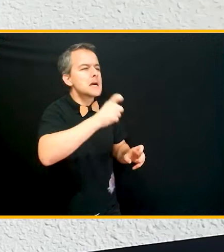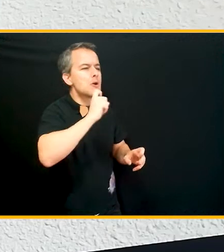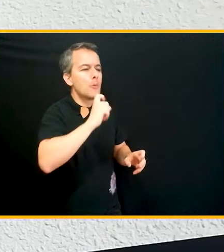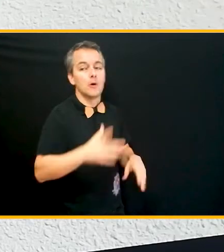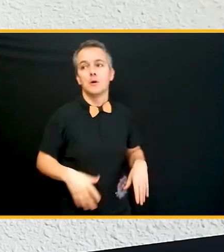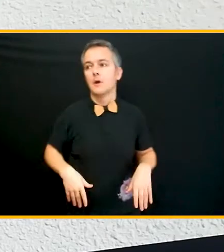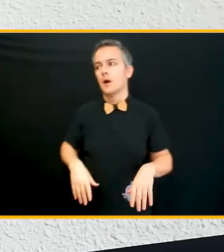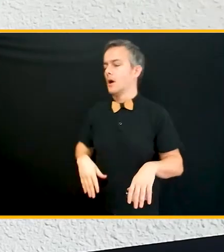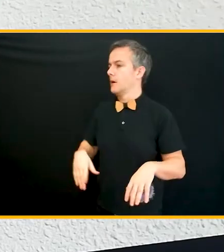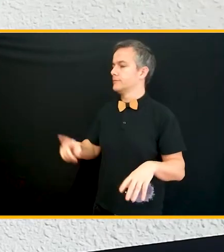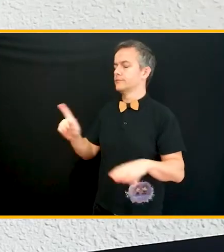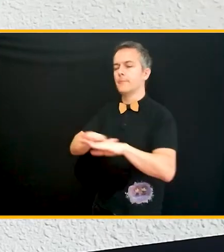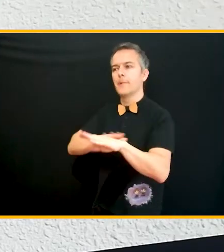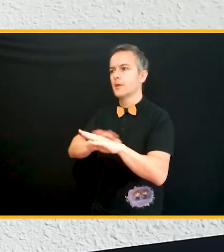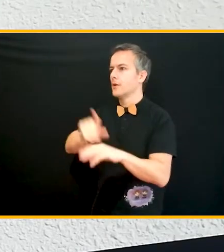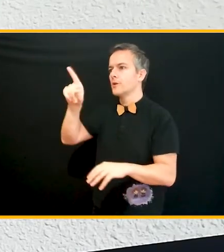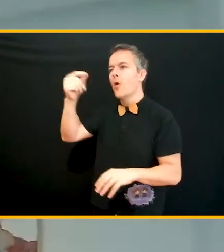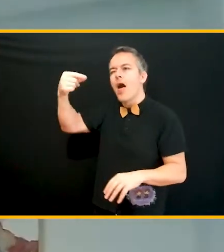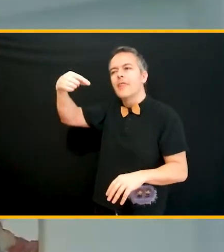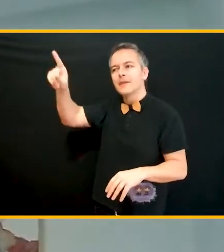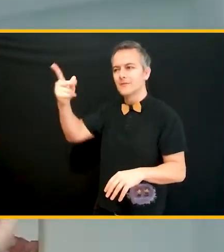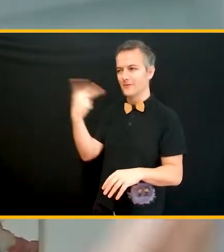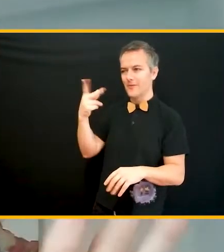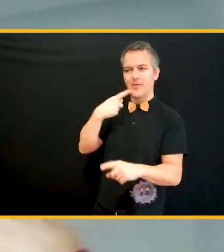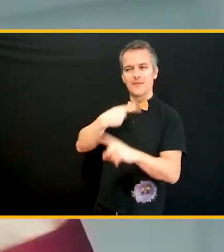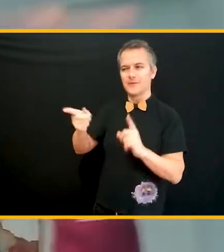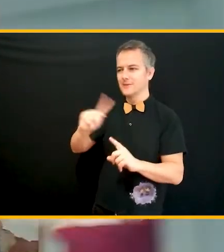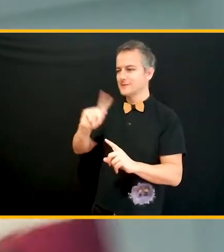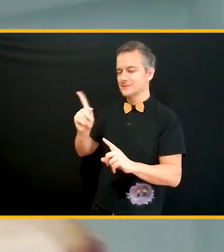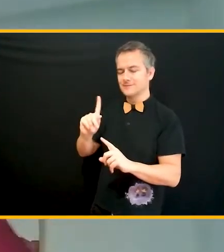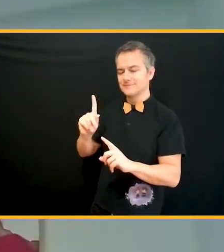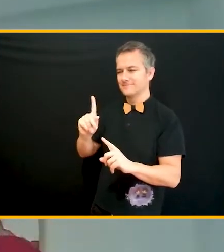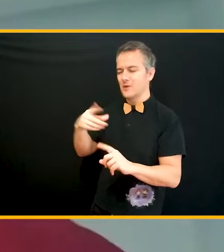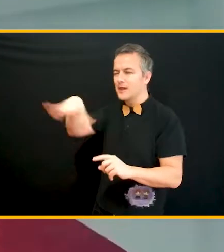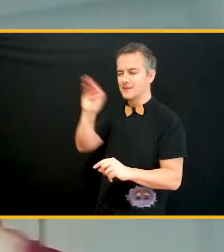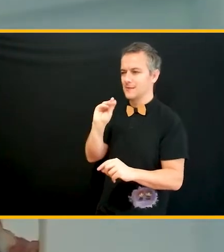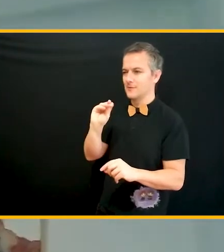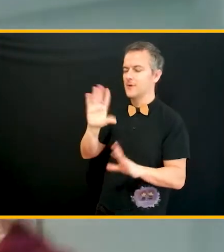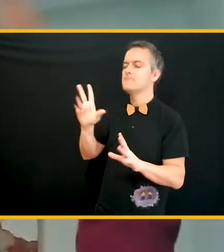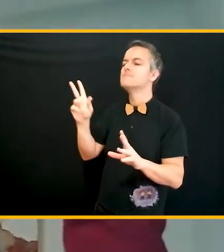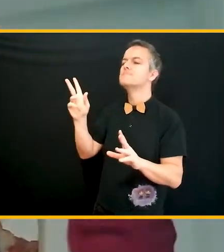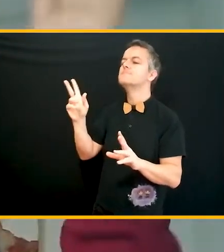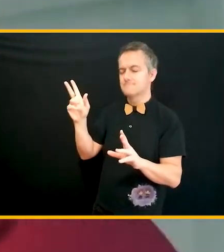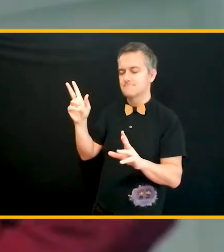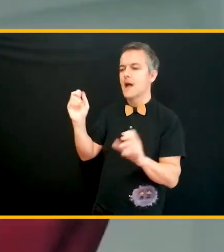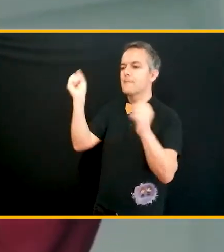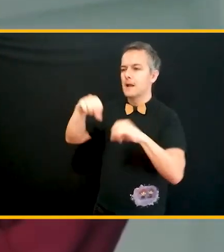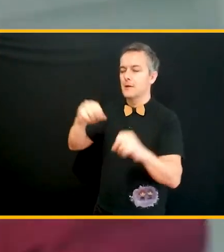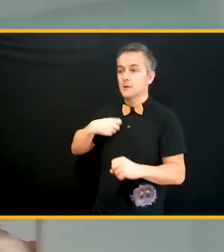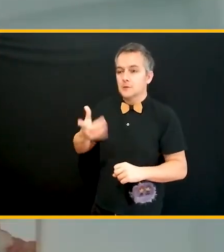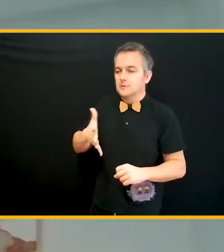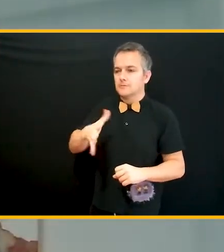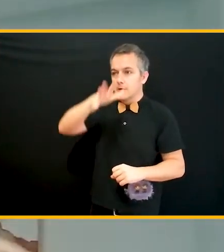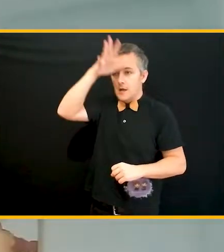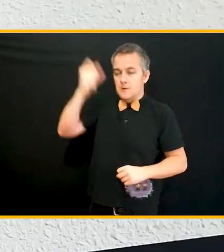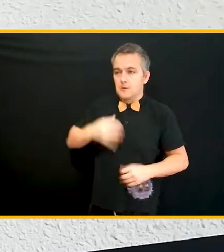la pronunciación tuya, tu acento es diferente al mío, ¿vale? Ya, vale. Vale, se me ha subido un poquito hot, ¿vale? Vale, pero ya